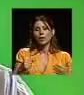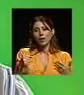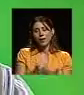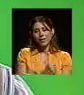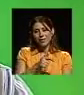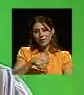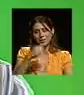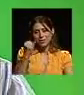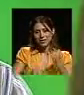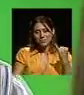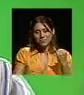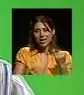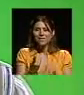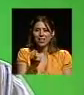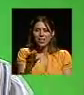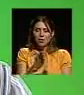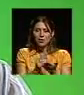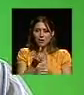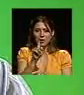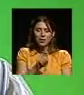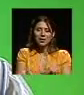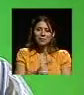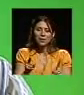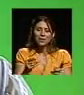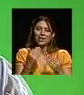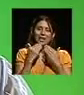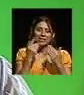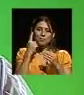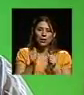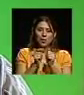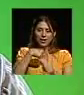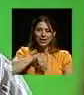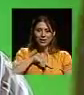lamentablemente se nos fue el tiempo, me faltaron algunas preguntas más, pero muchas gracias por habernos acompañado